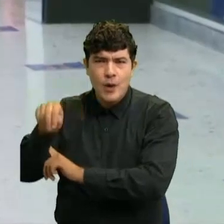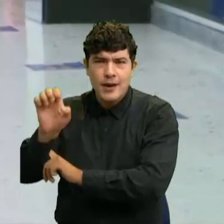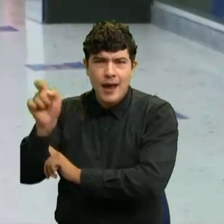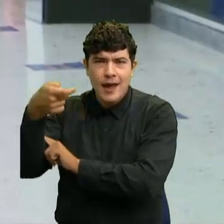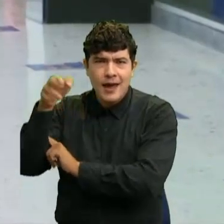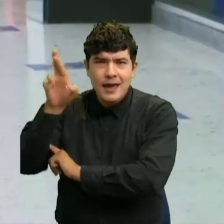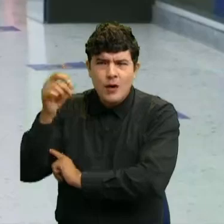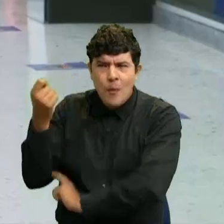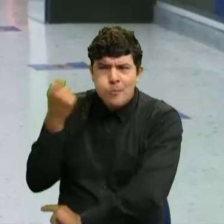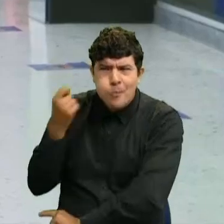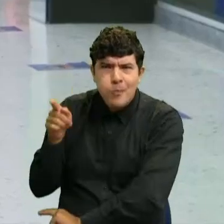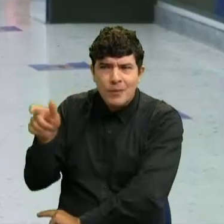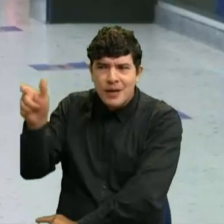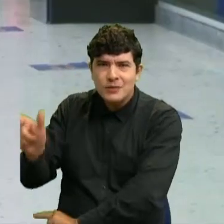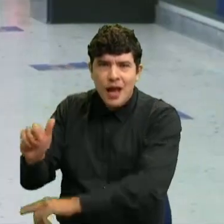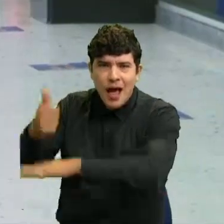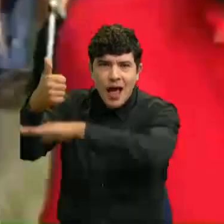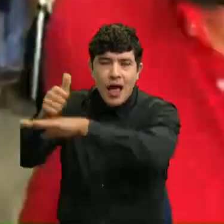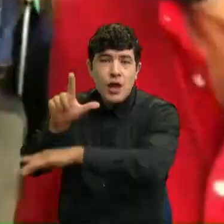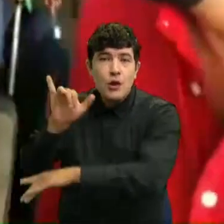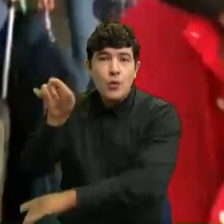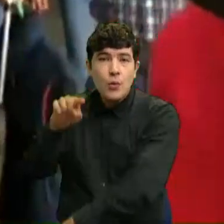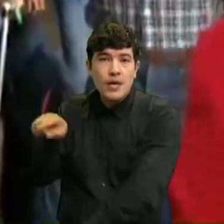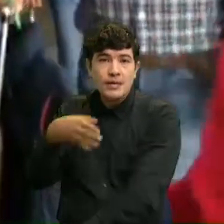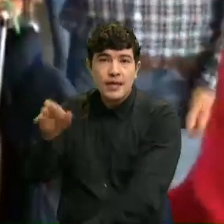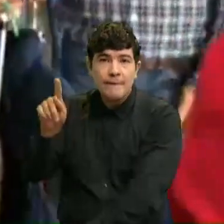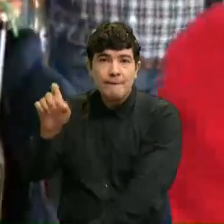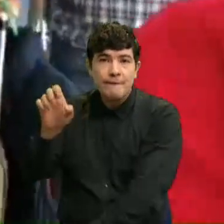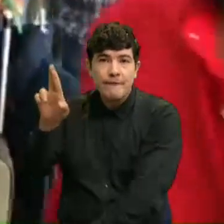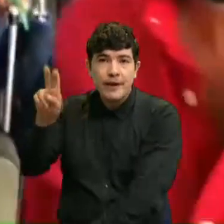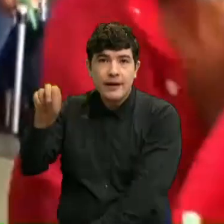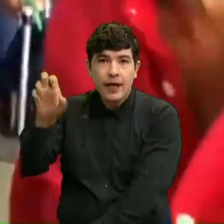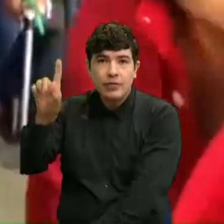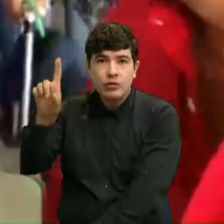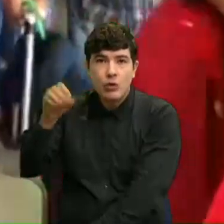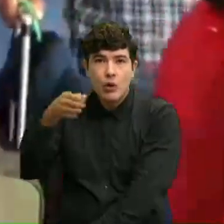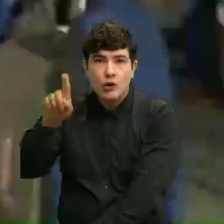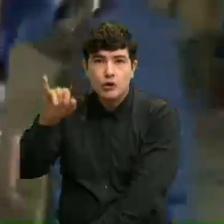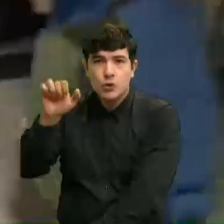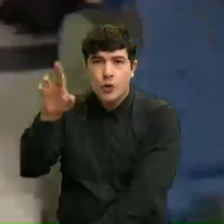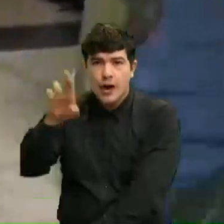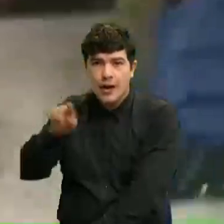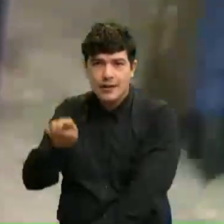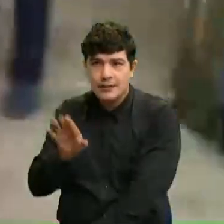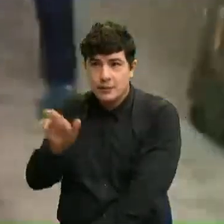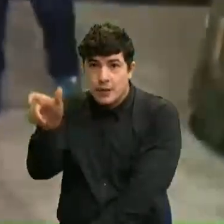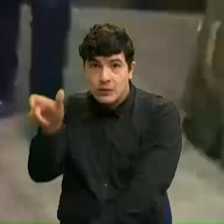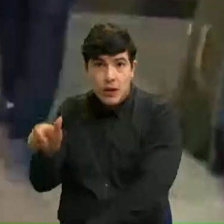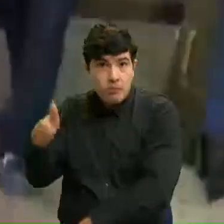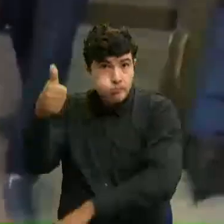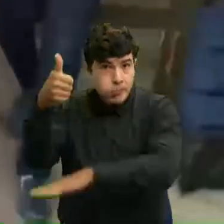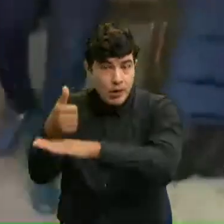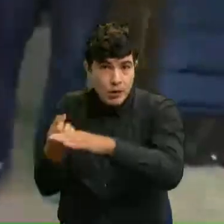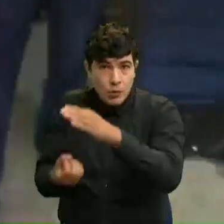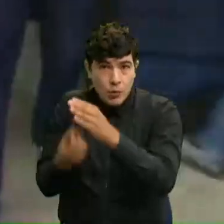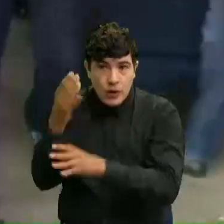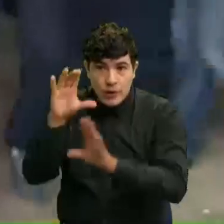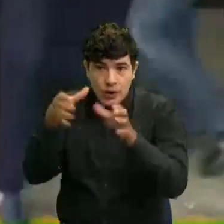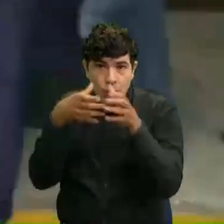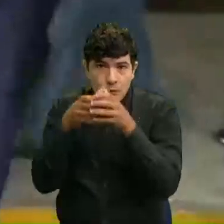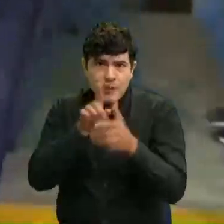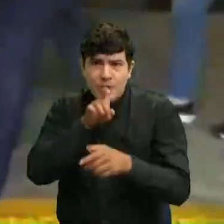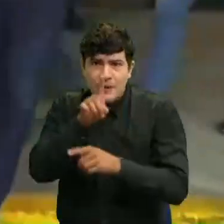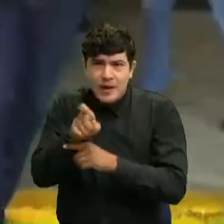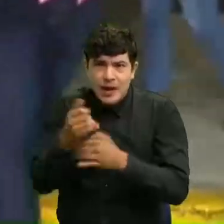llegado Luis Fernando Suárez, el nuevo técnico de Atlético Bucaramanga. Vivimos hasta acá a esperarlo para tomar las primeras